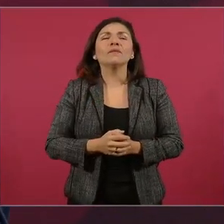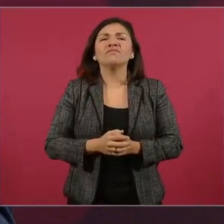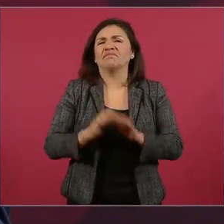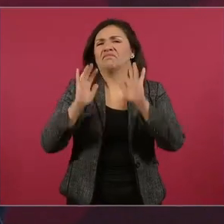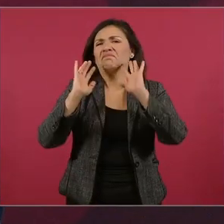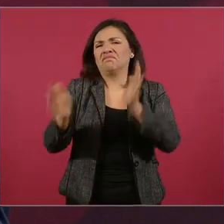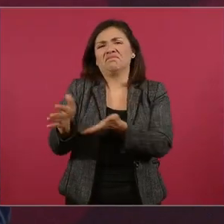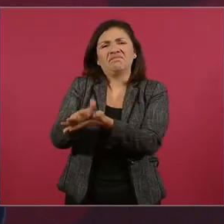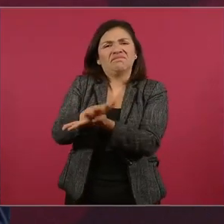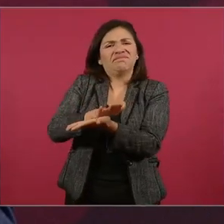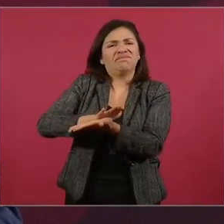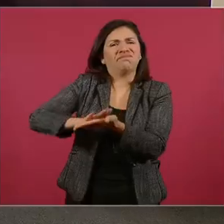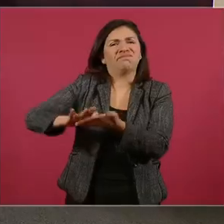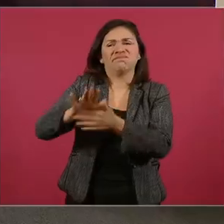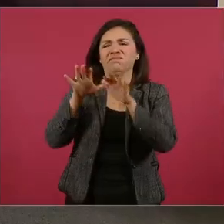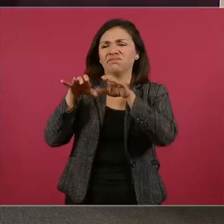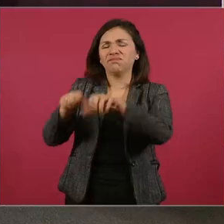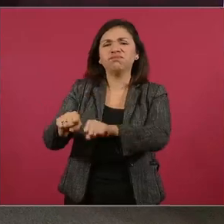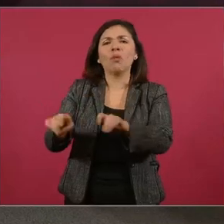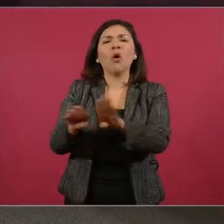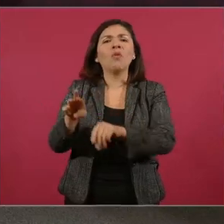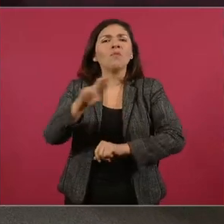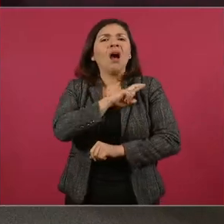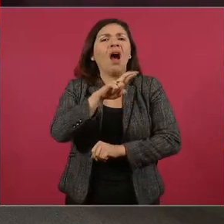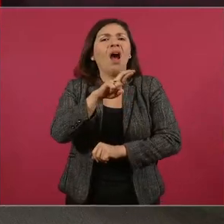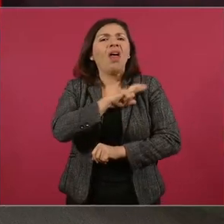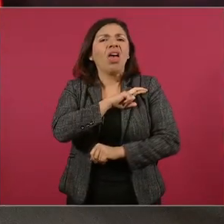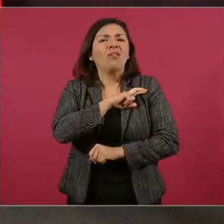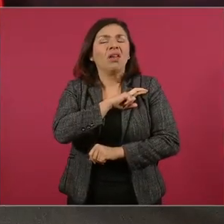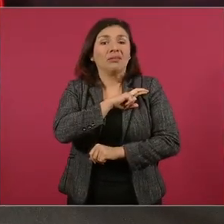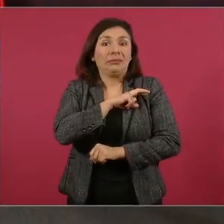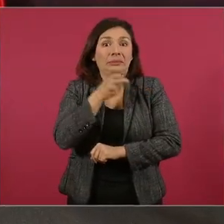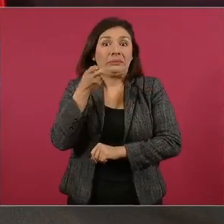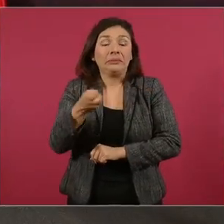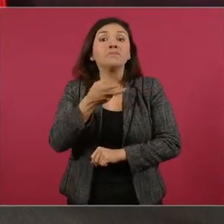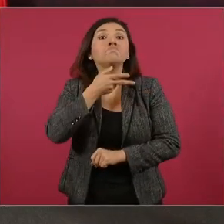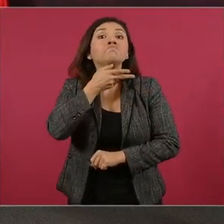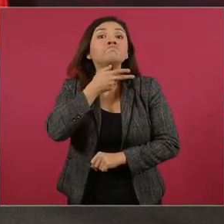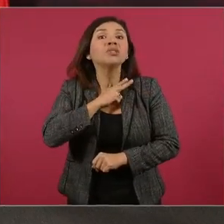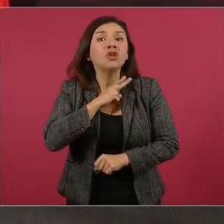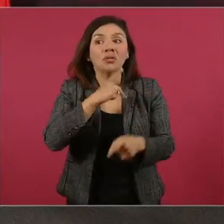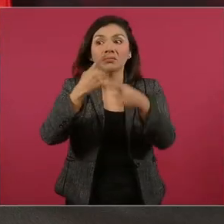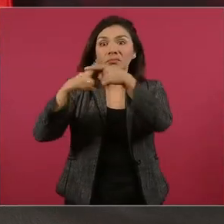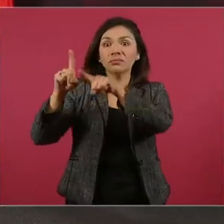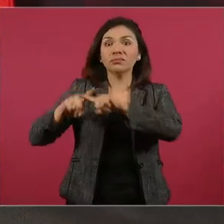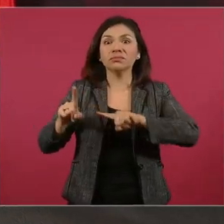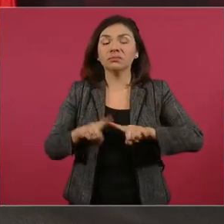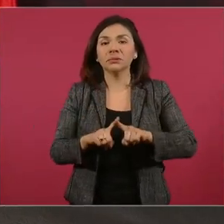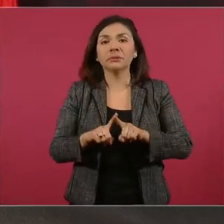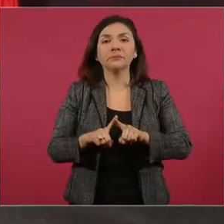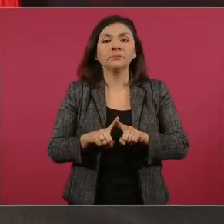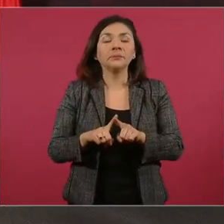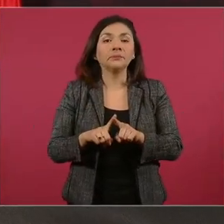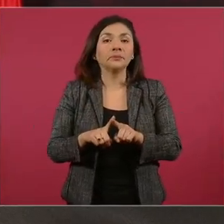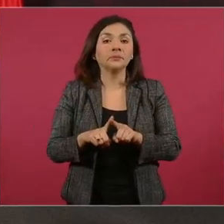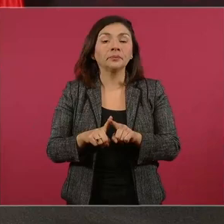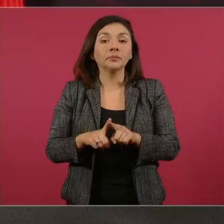acabar con Pemex, privatizar todo lo relacionado con el petróleo.